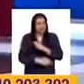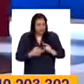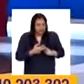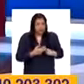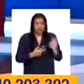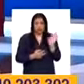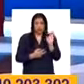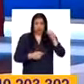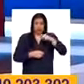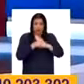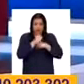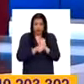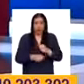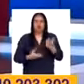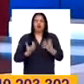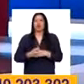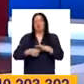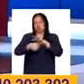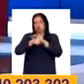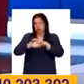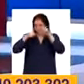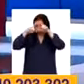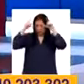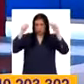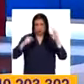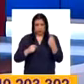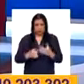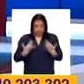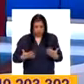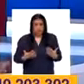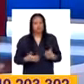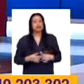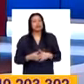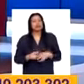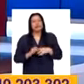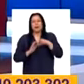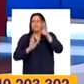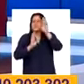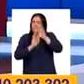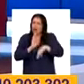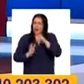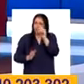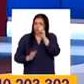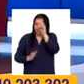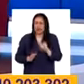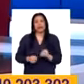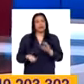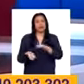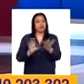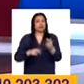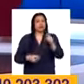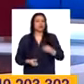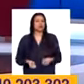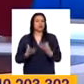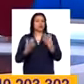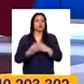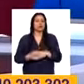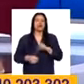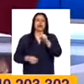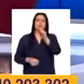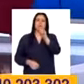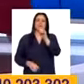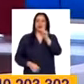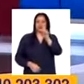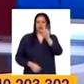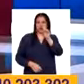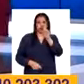febrero con el personal de primera línea, es que hemos llegado al mínimo de fallecidos hasta hasta ahora en cifras oficiales con apenas